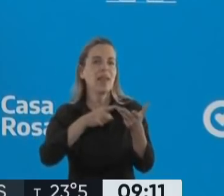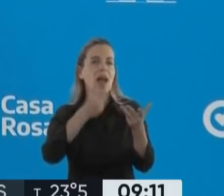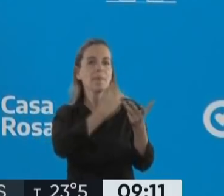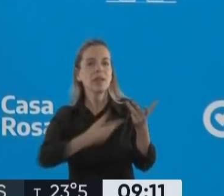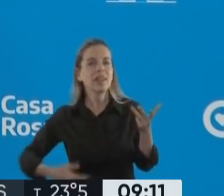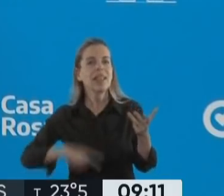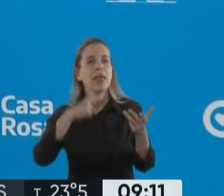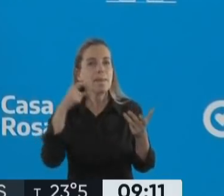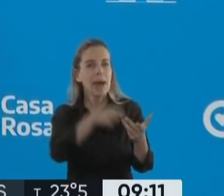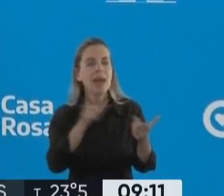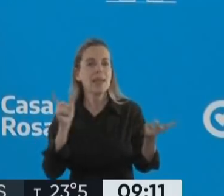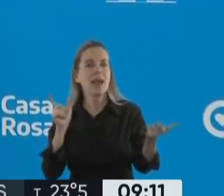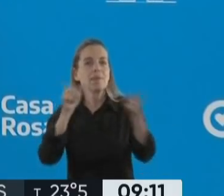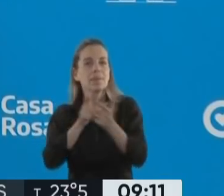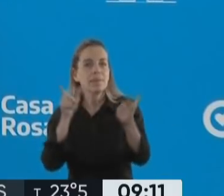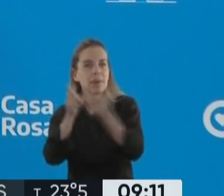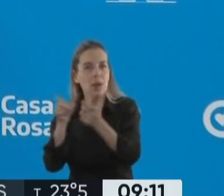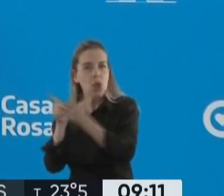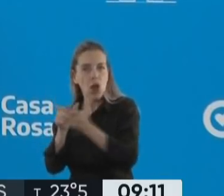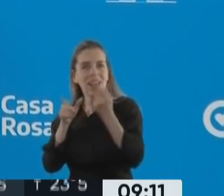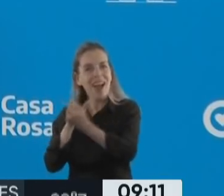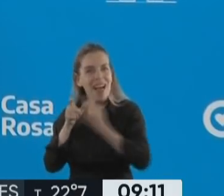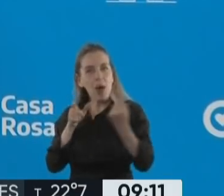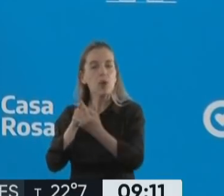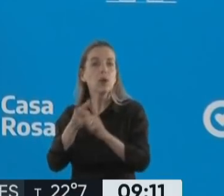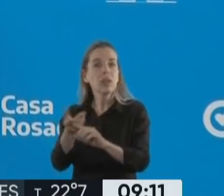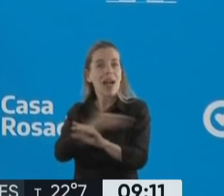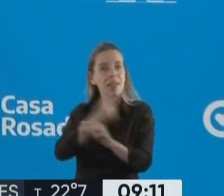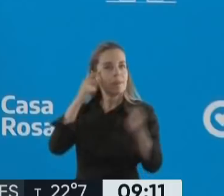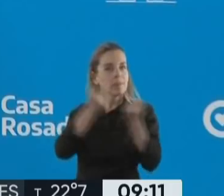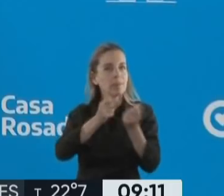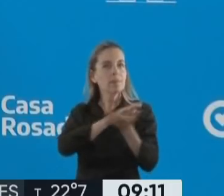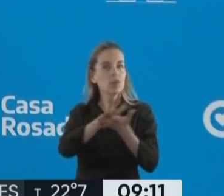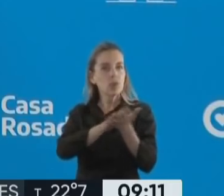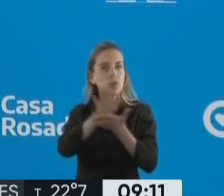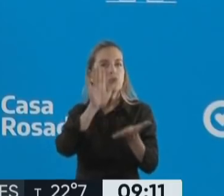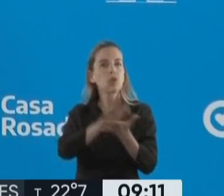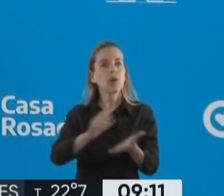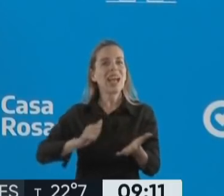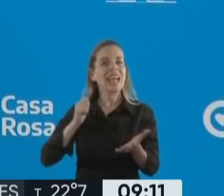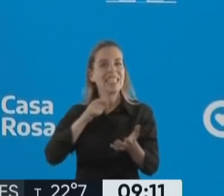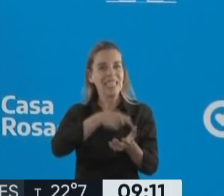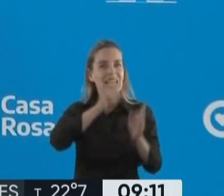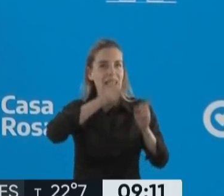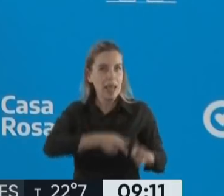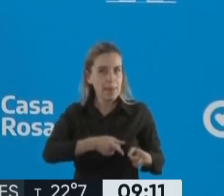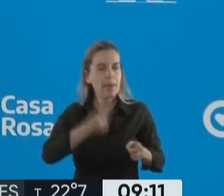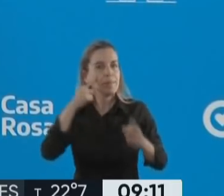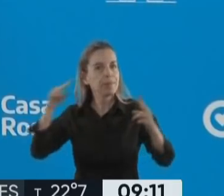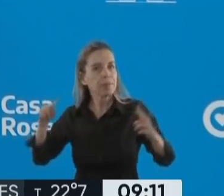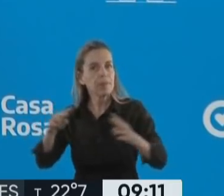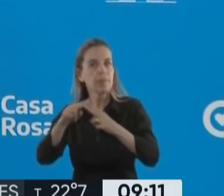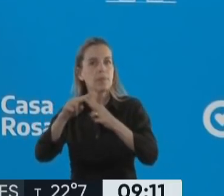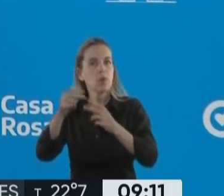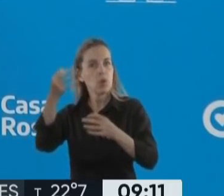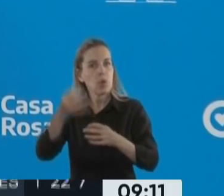importantes con Trudeau, que se trabajaron previamente desde la Cancillería. Tuvo también un encuentro casual, cordial, muy